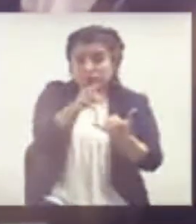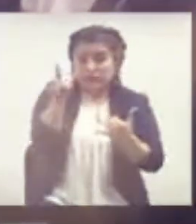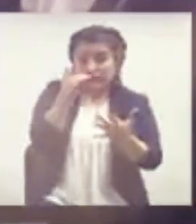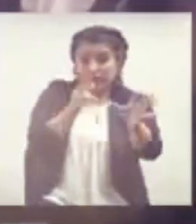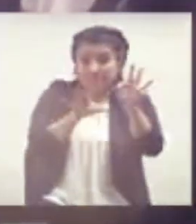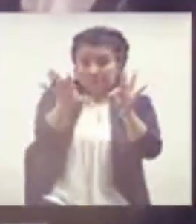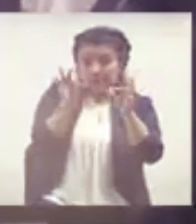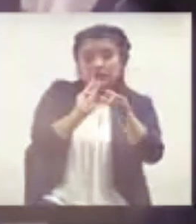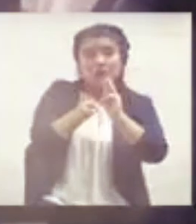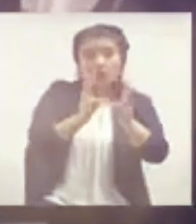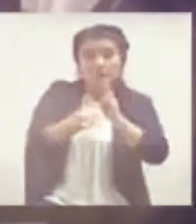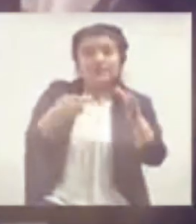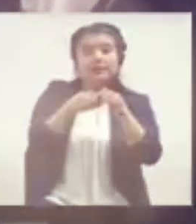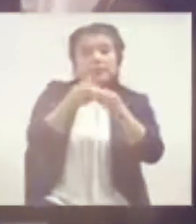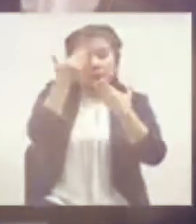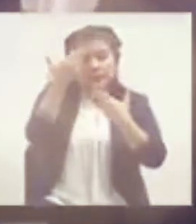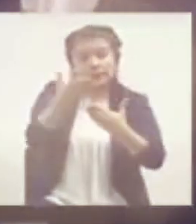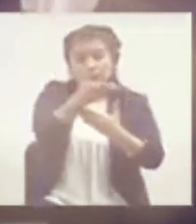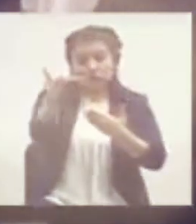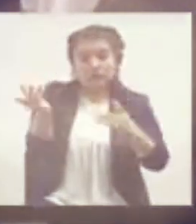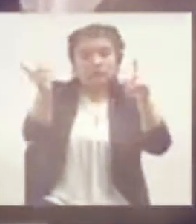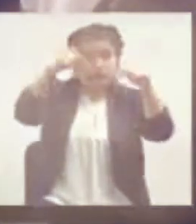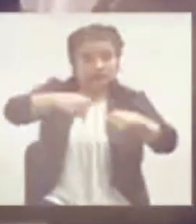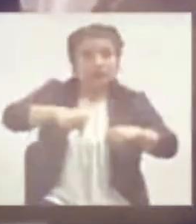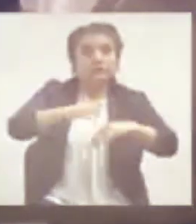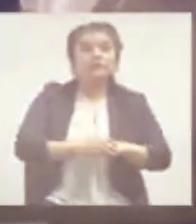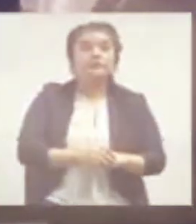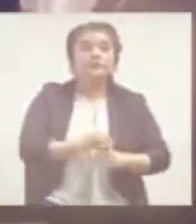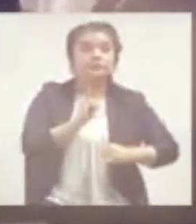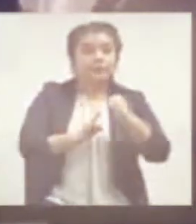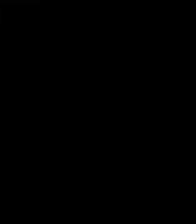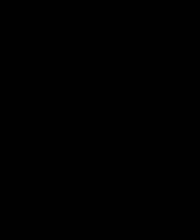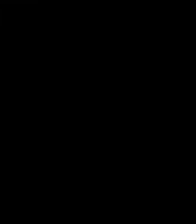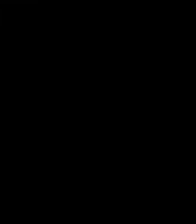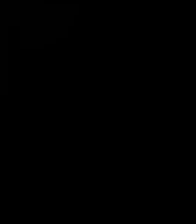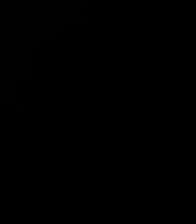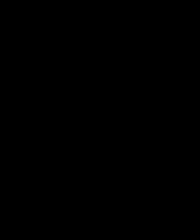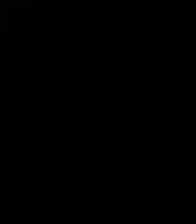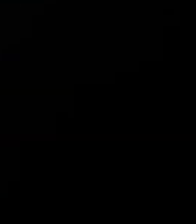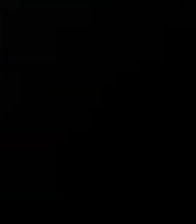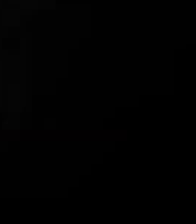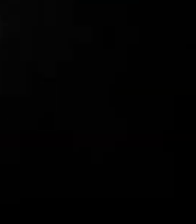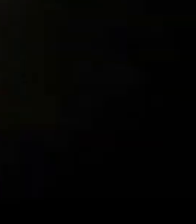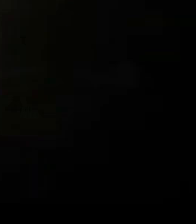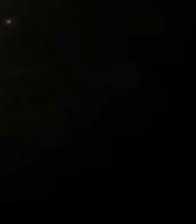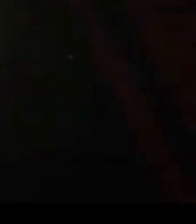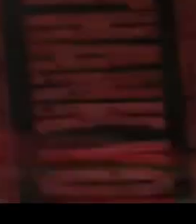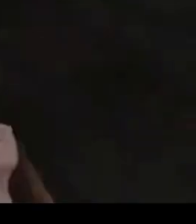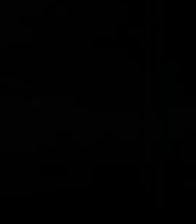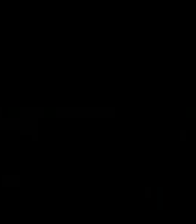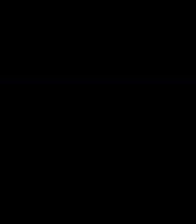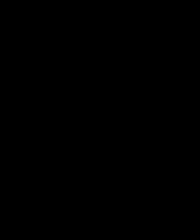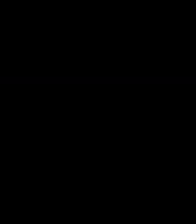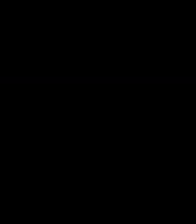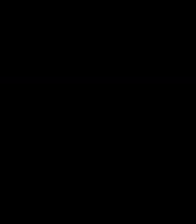comisión. Muchísimas gracias a todos por su comparecencia. Damos por cerrada la... Y bueno, eso ha sido todo,